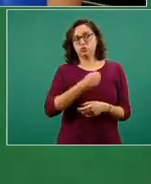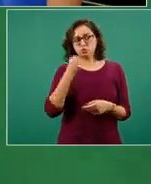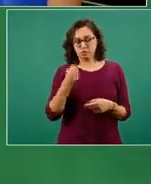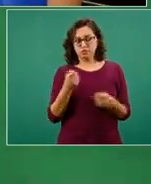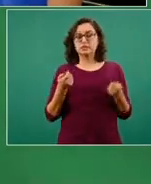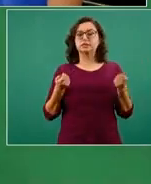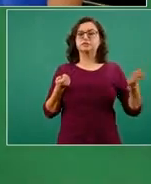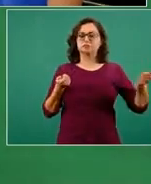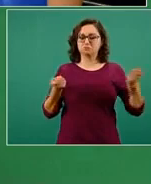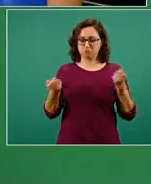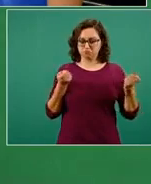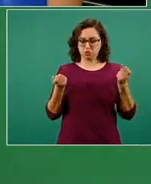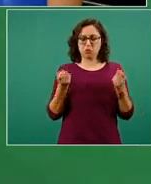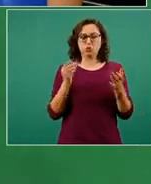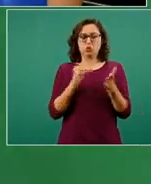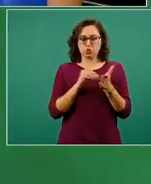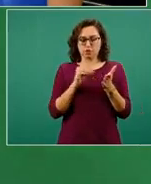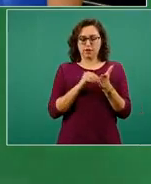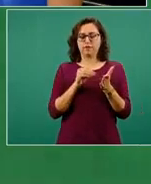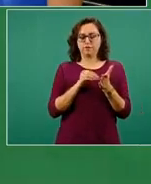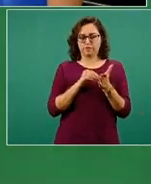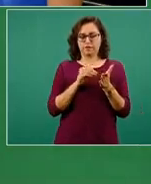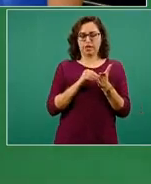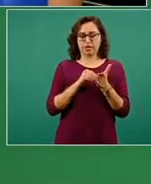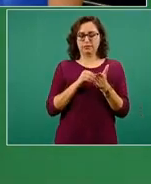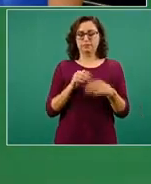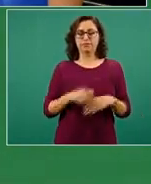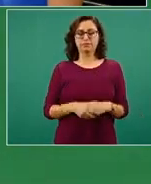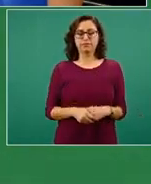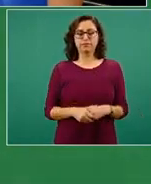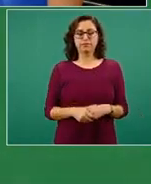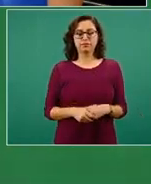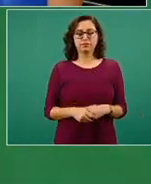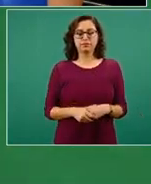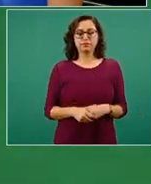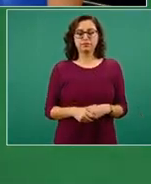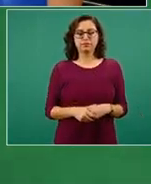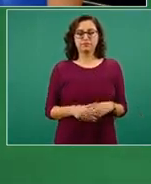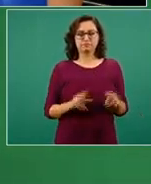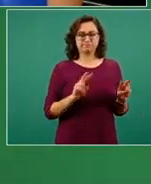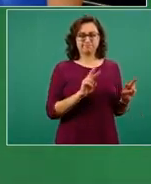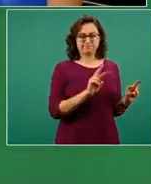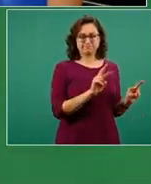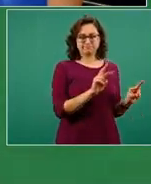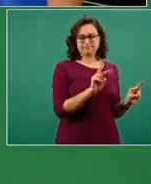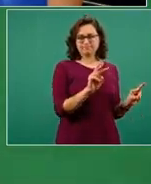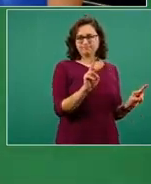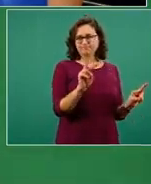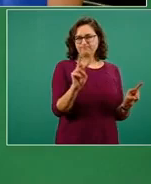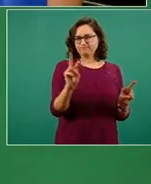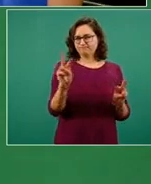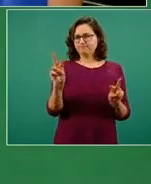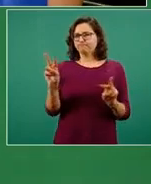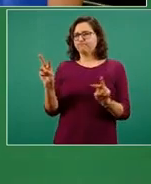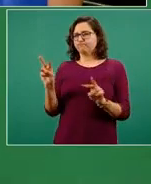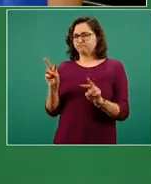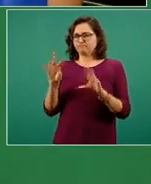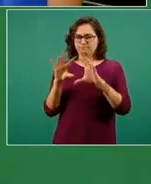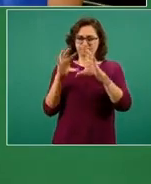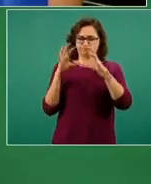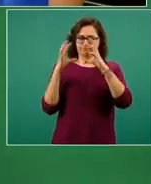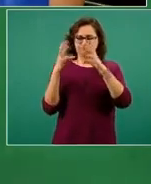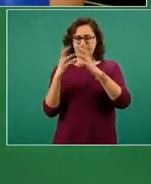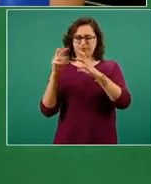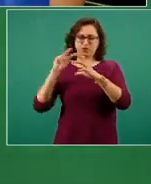todavía no con la intensidad que ha ocurrido ya en las otras naciones. Tomando en cuenta esto y el monitoreo que hacemos todos los días de la